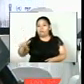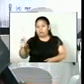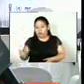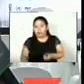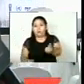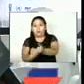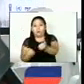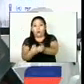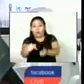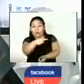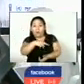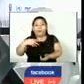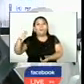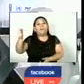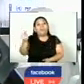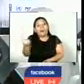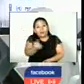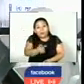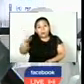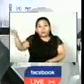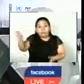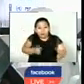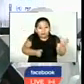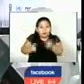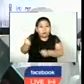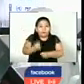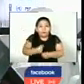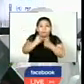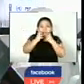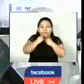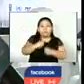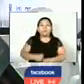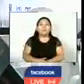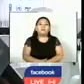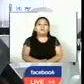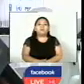esta población migrante que se encuentra en situación de vulnerabilidad.